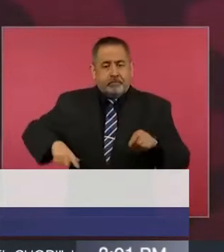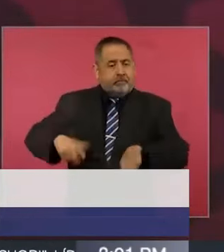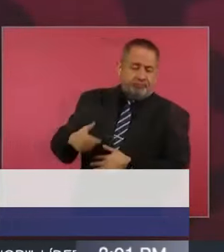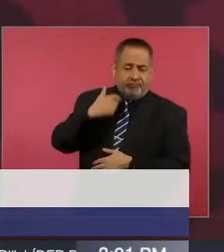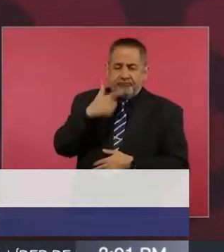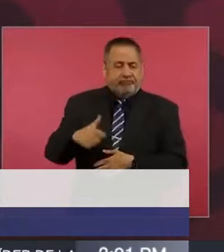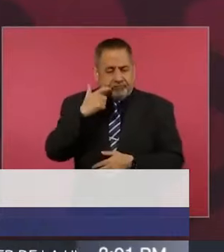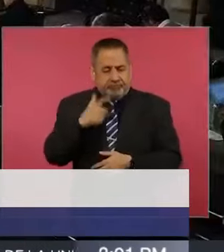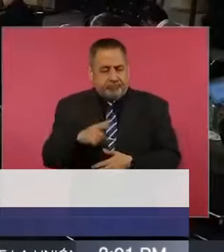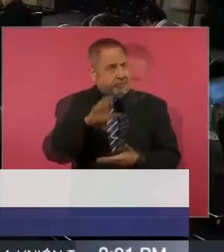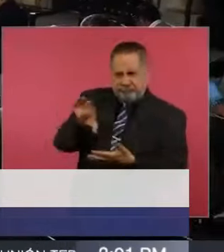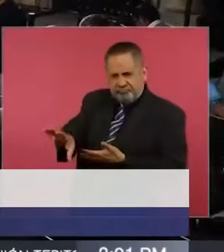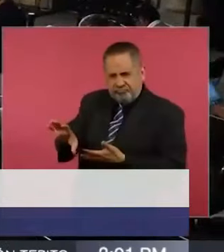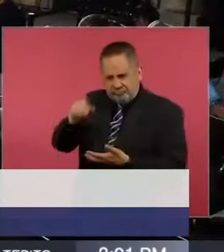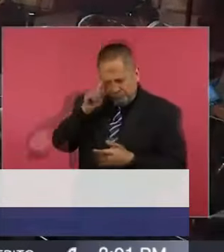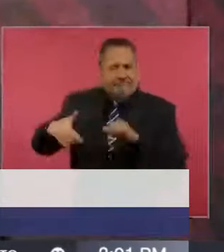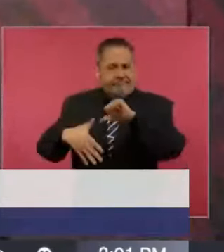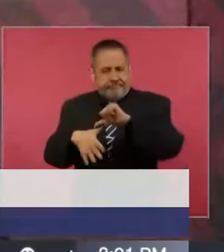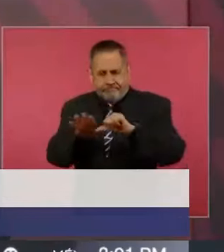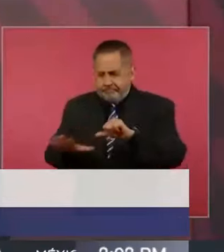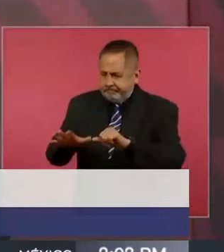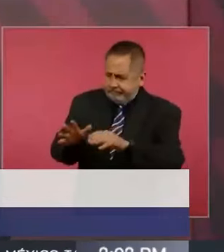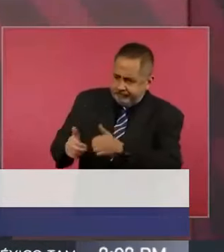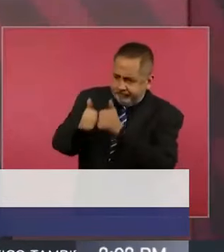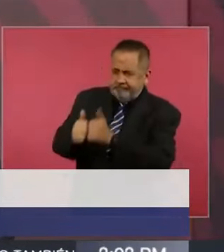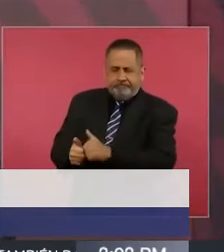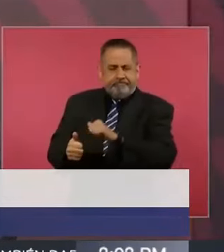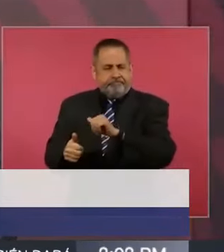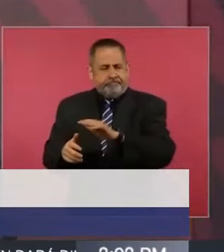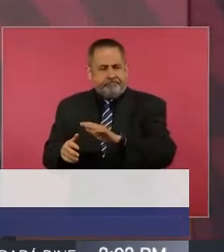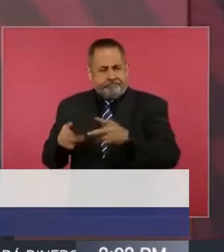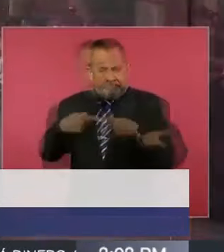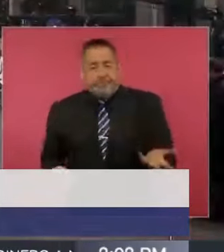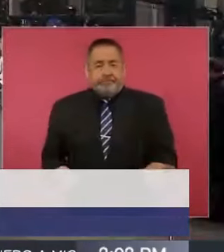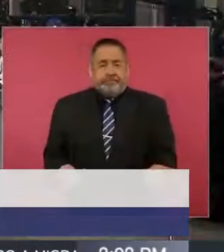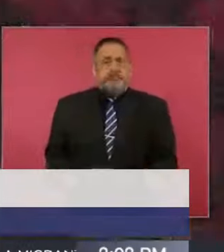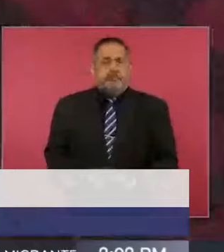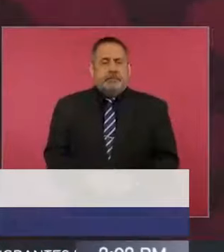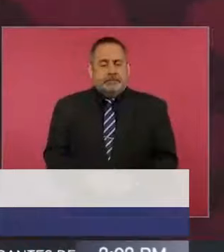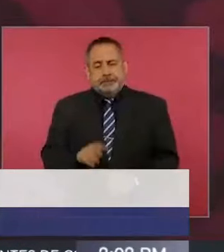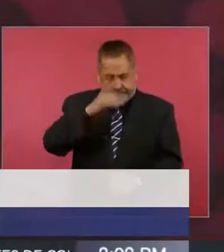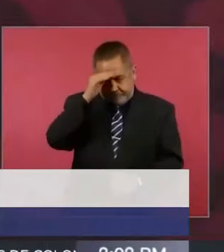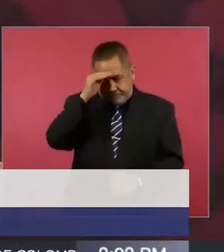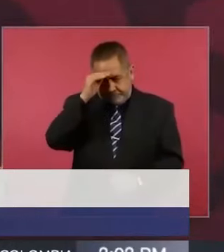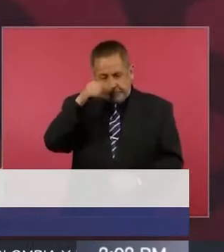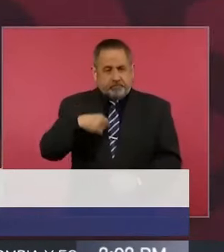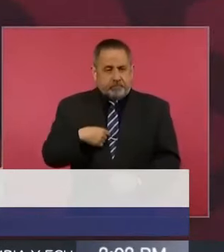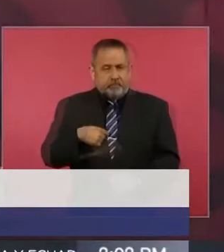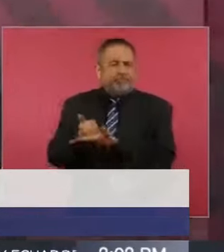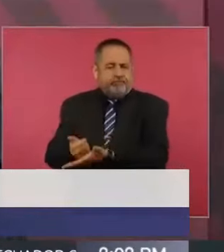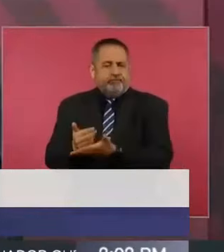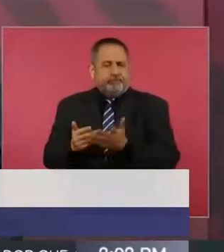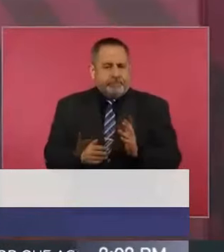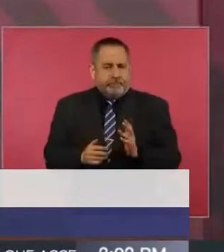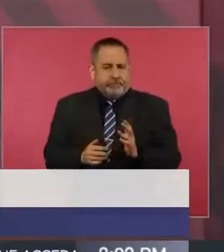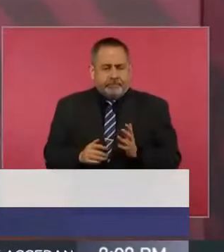Estados Unidos destinar fondos para apoyar a los pueblos de América Latina y del Caribe Entonces nosotros estamos ayudando